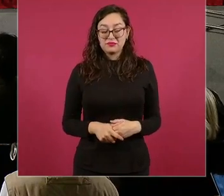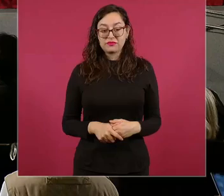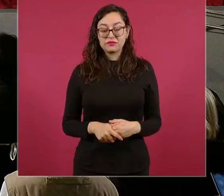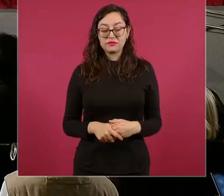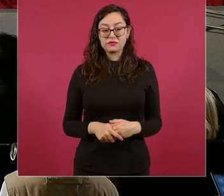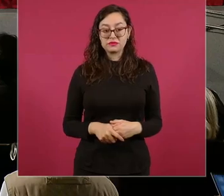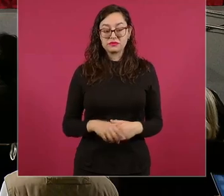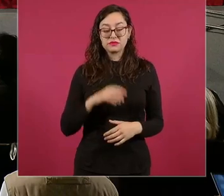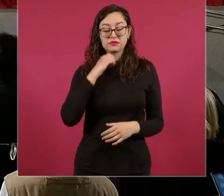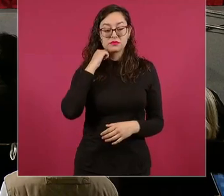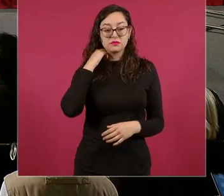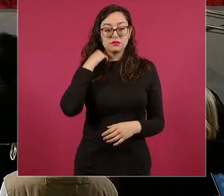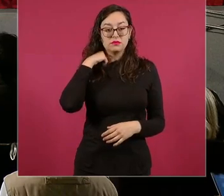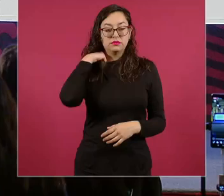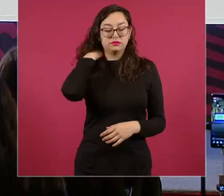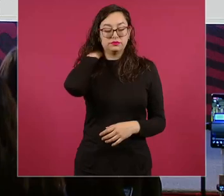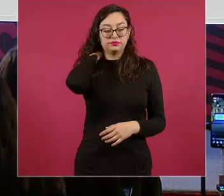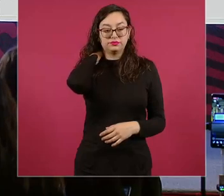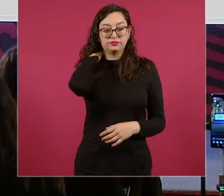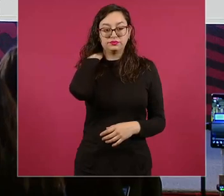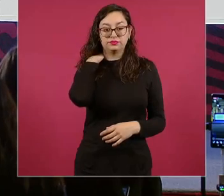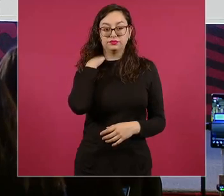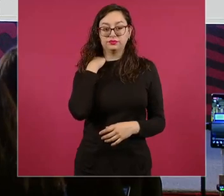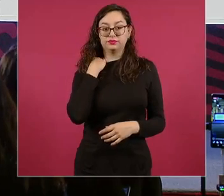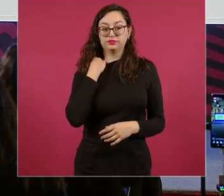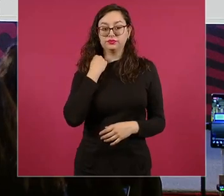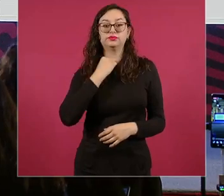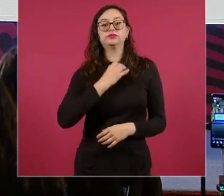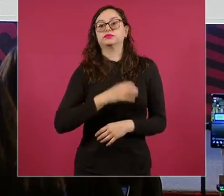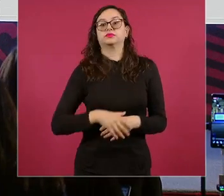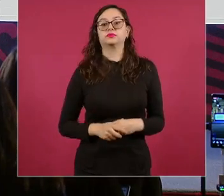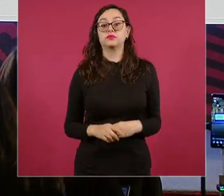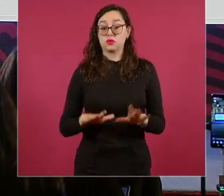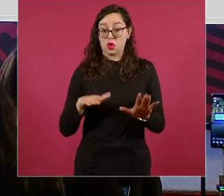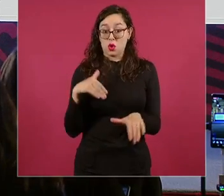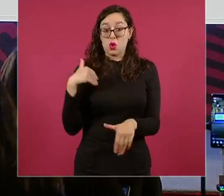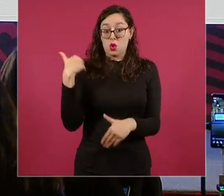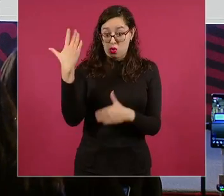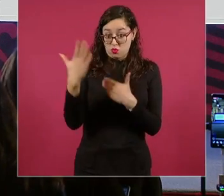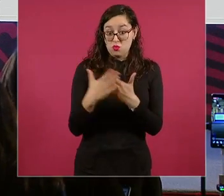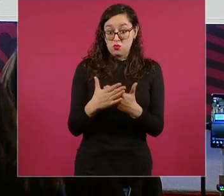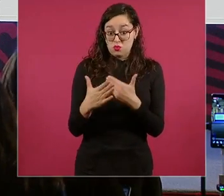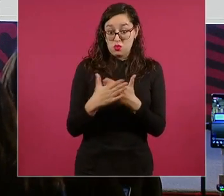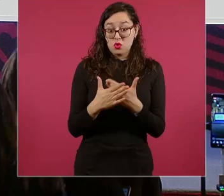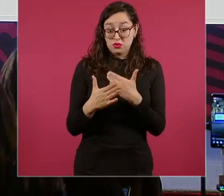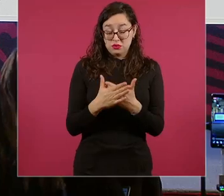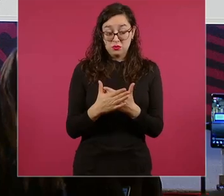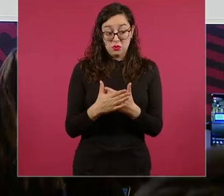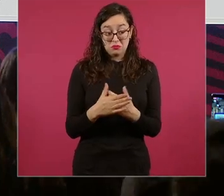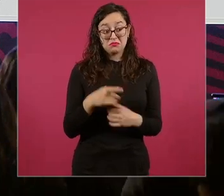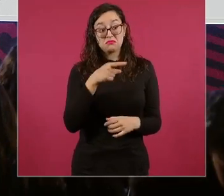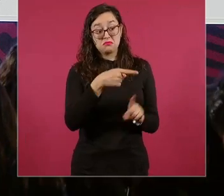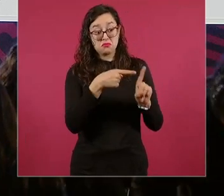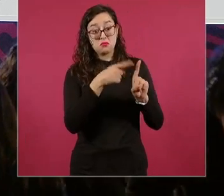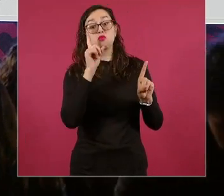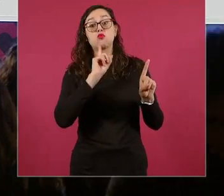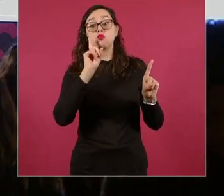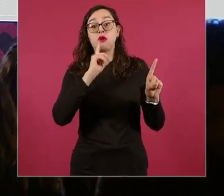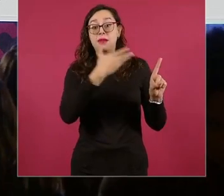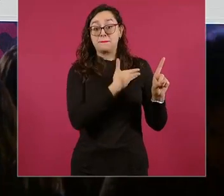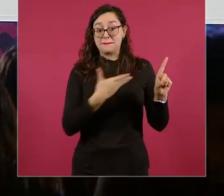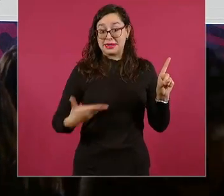presidenta electa, podría designar sin reforma a cuatro ministros.